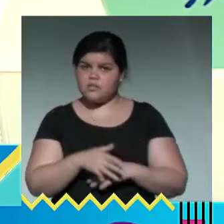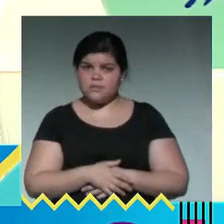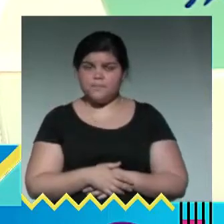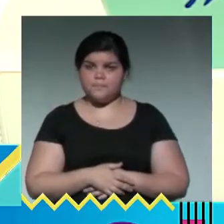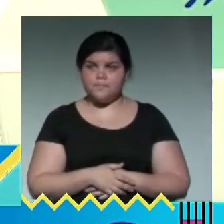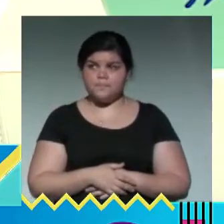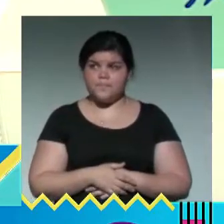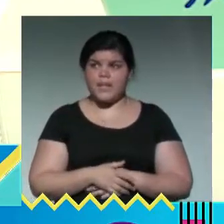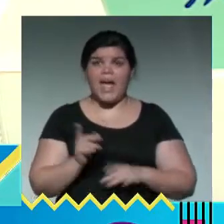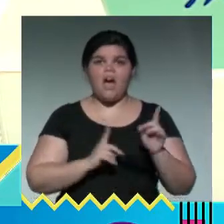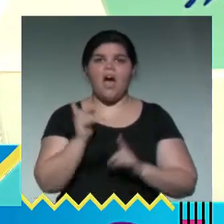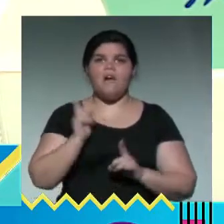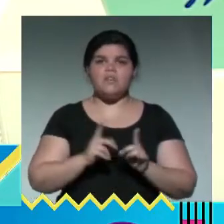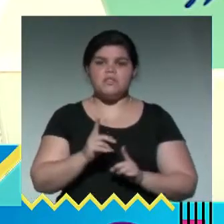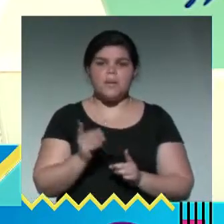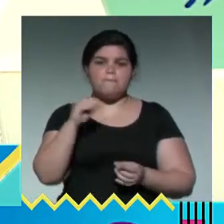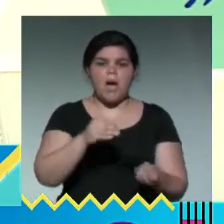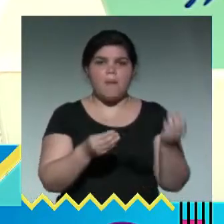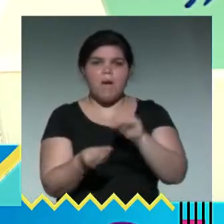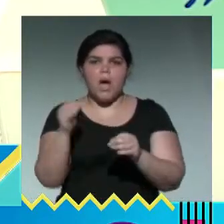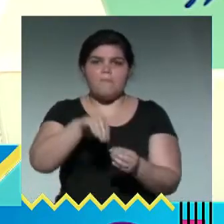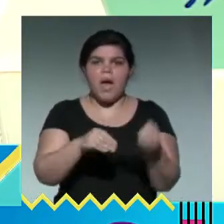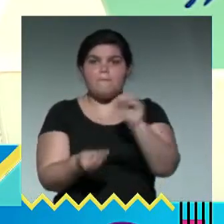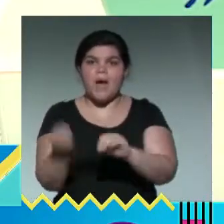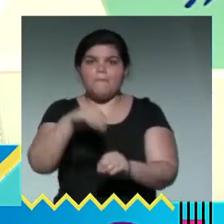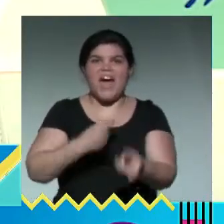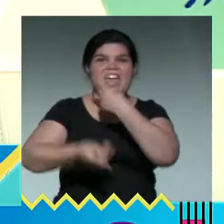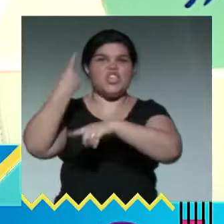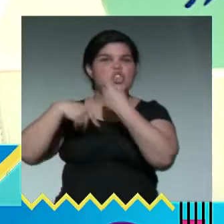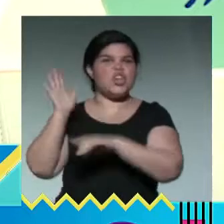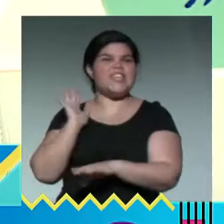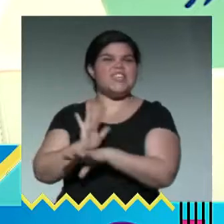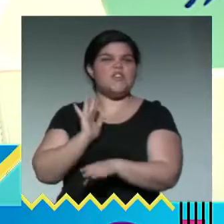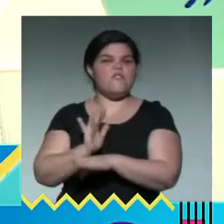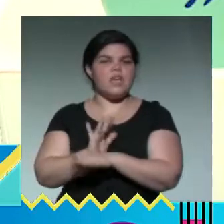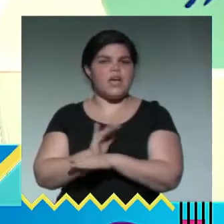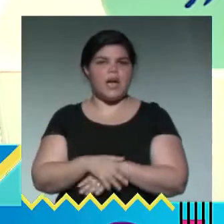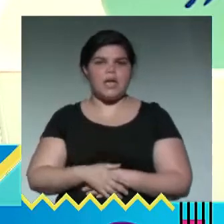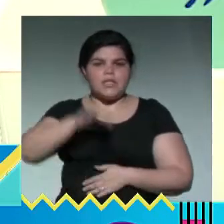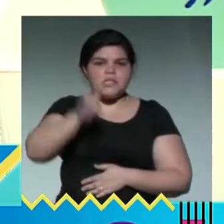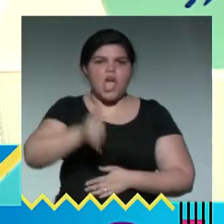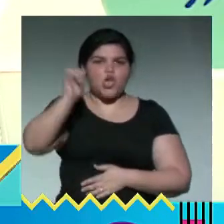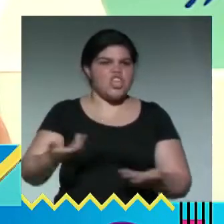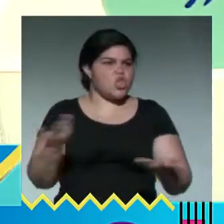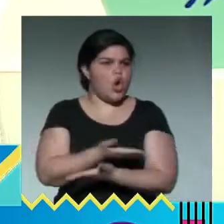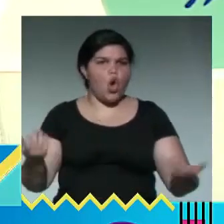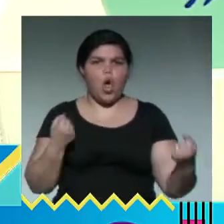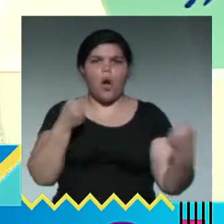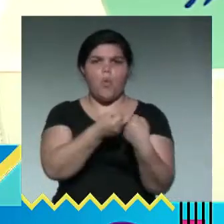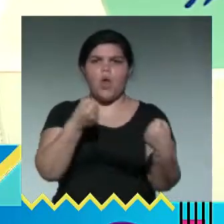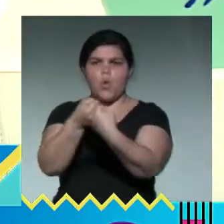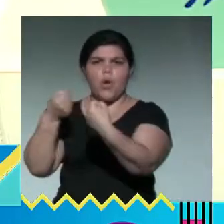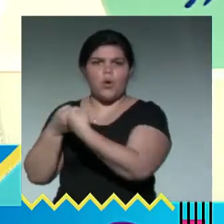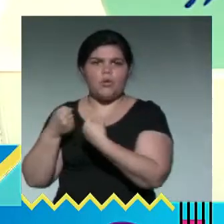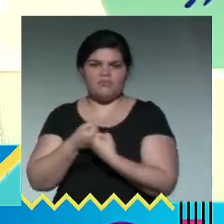sumar todos los elementos, porque sumar todos esos elementos históricos no significa que vos estás necesariamente de acuerdo con todos, ni con todos los